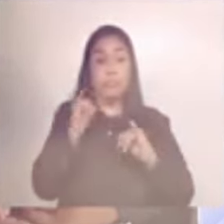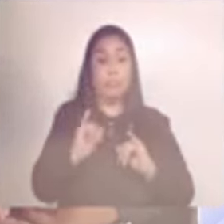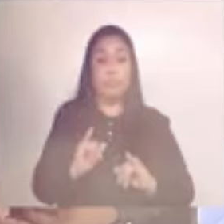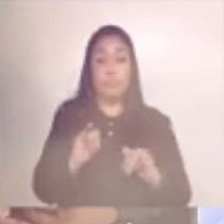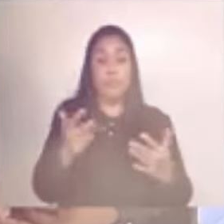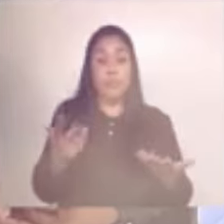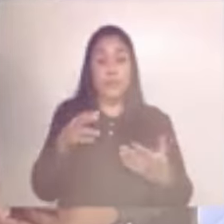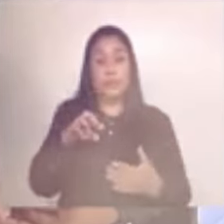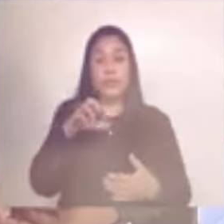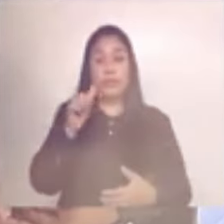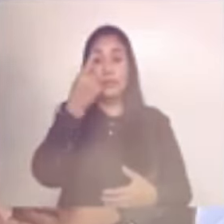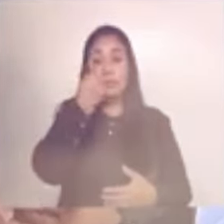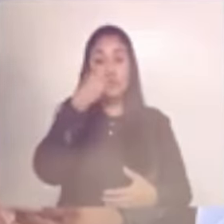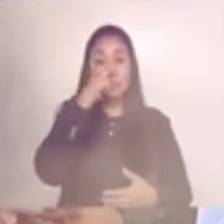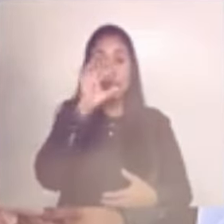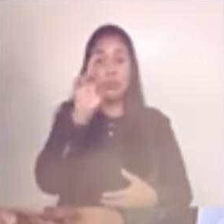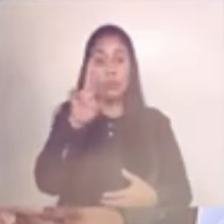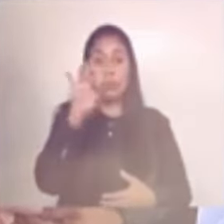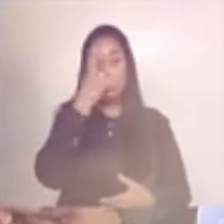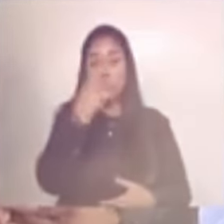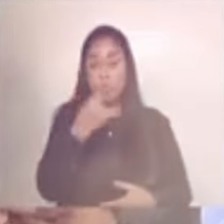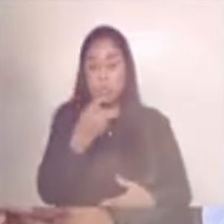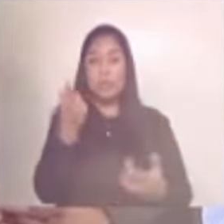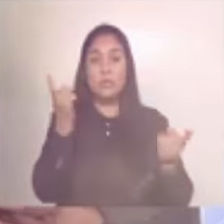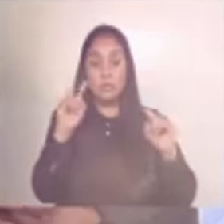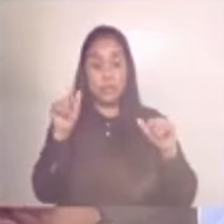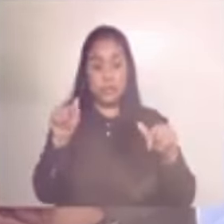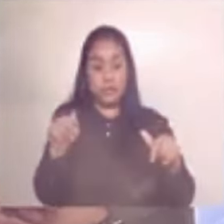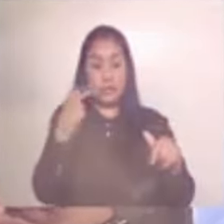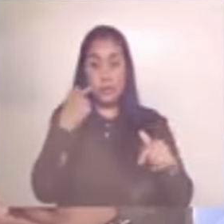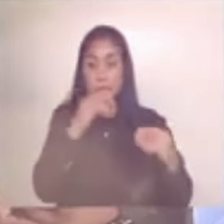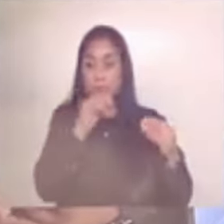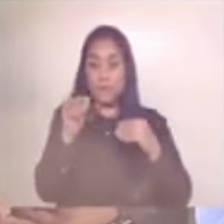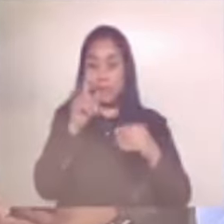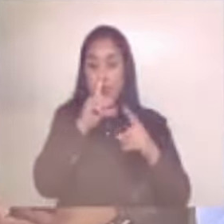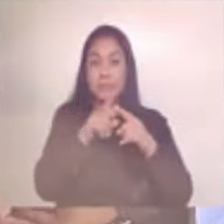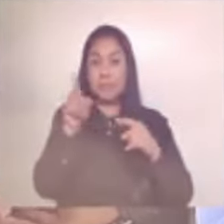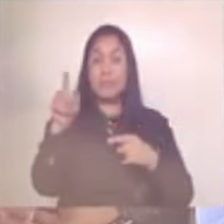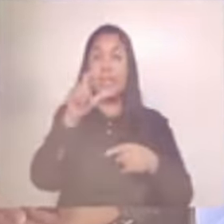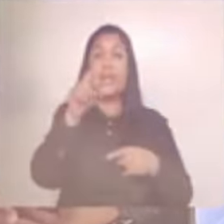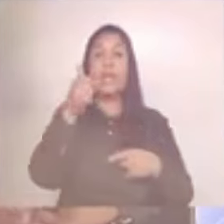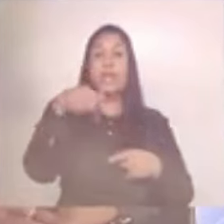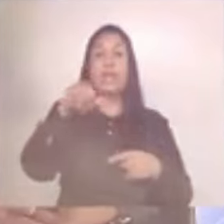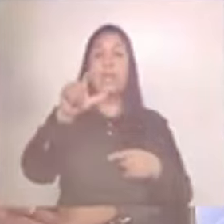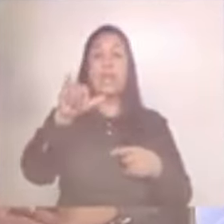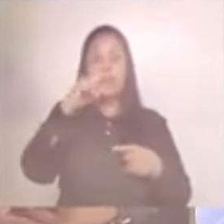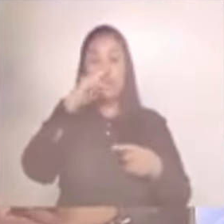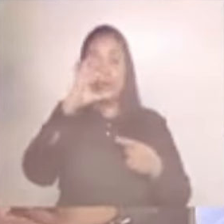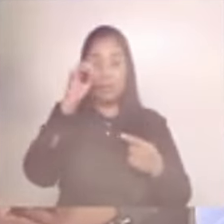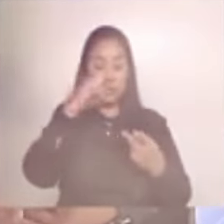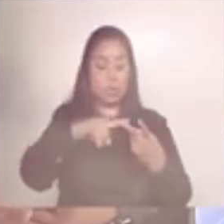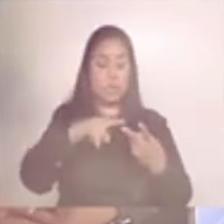en Pastores, en la aldea del Papur, pero estábamos hablando con, tenemos en Canalitos, tenemos en el